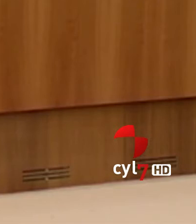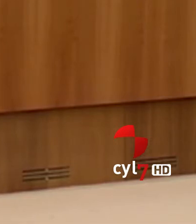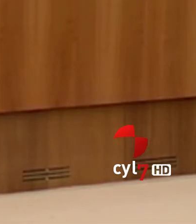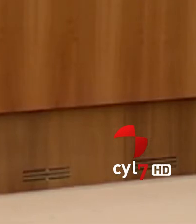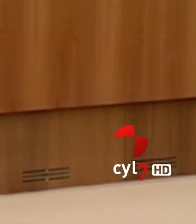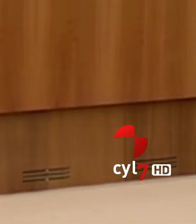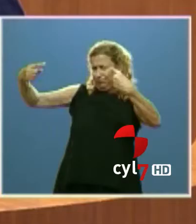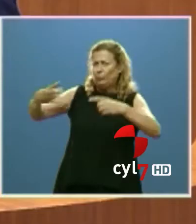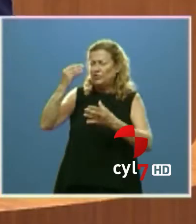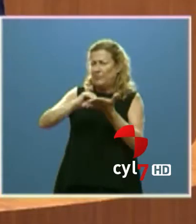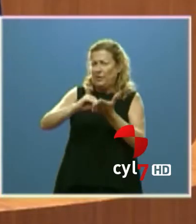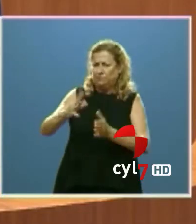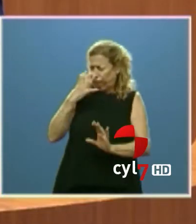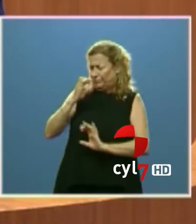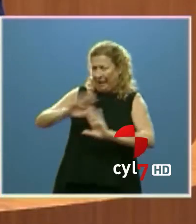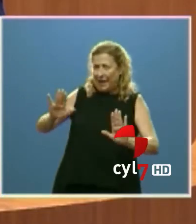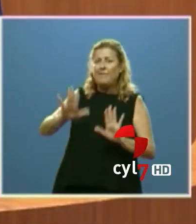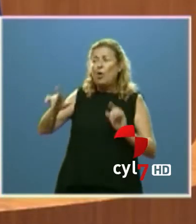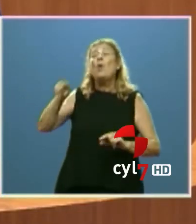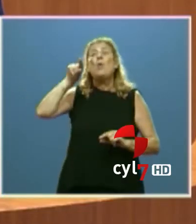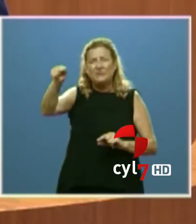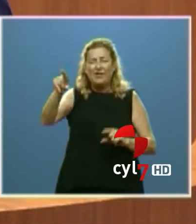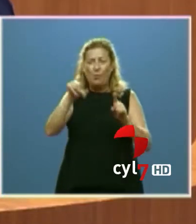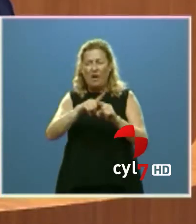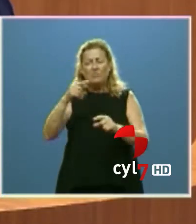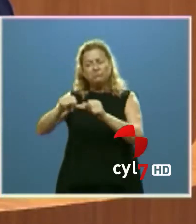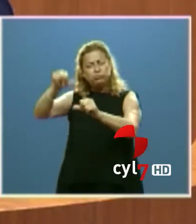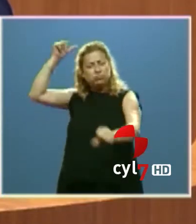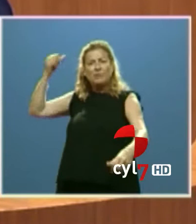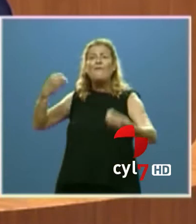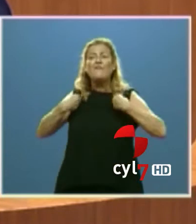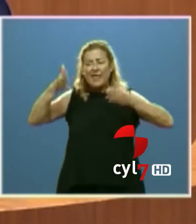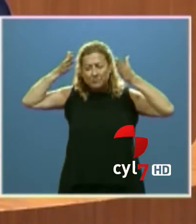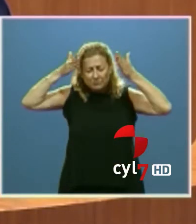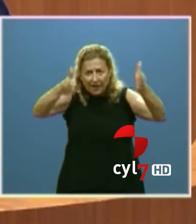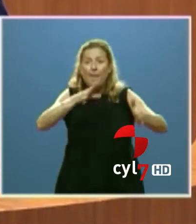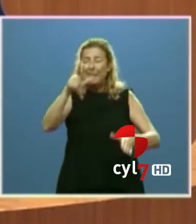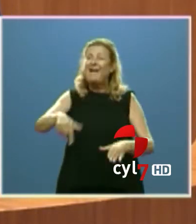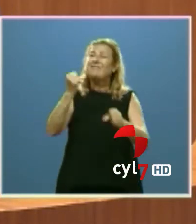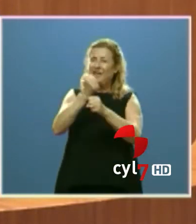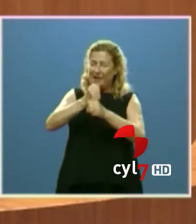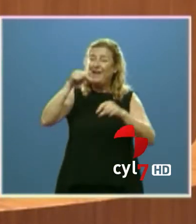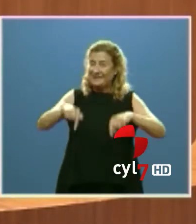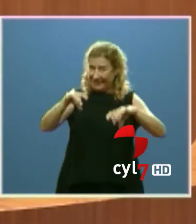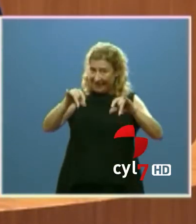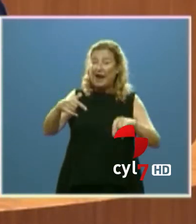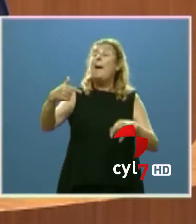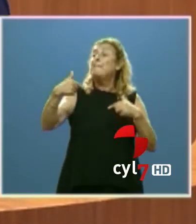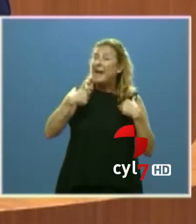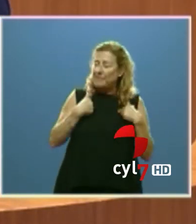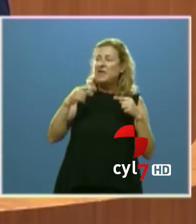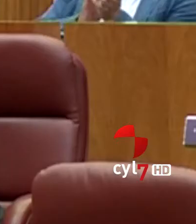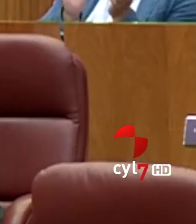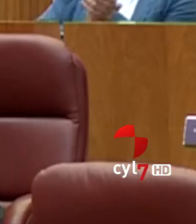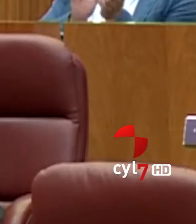este debate suena último que usted ha dedicado gran parte de para trabajar por esta tierra y para mí eso es un mérito